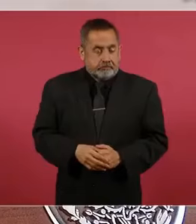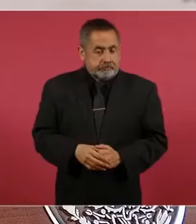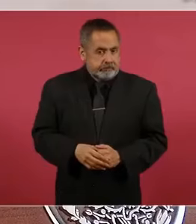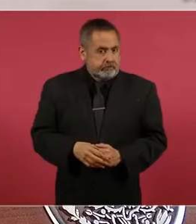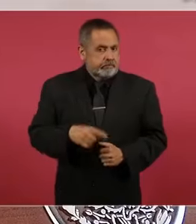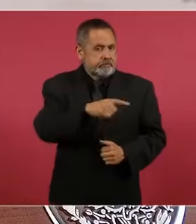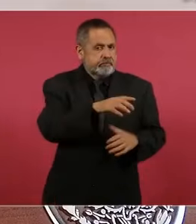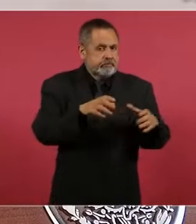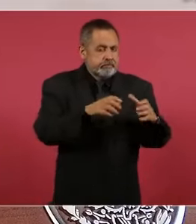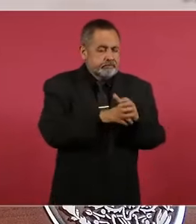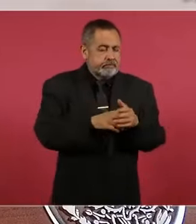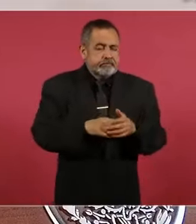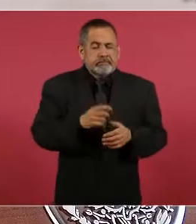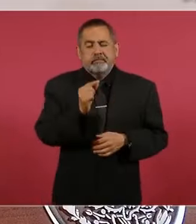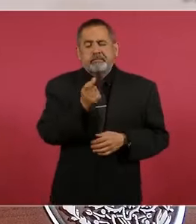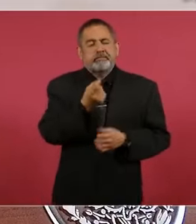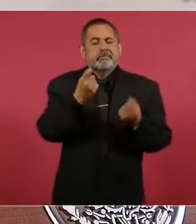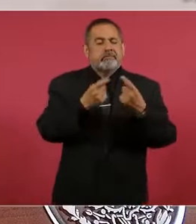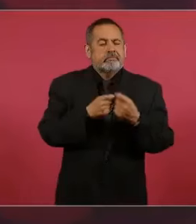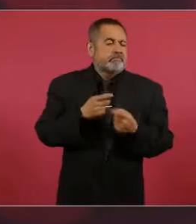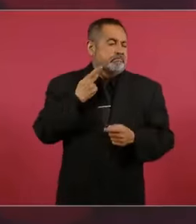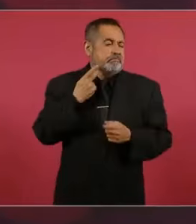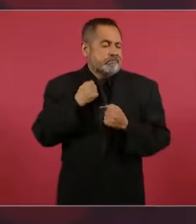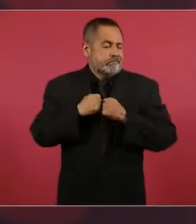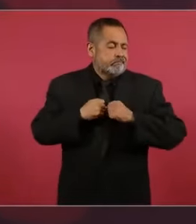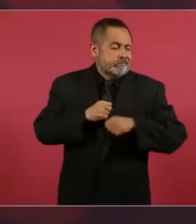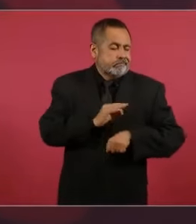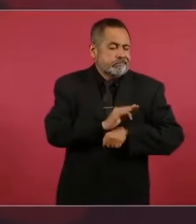están los traficantes de influencia, por un lado,